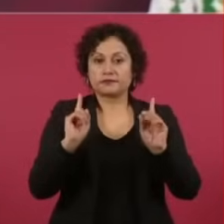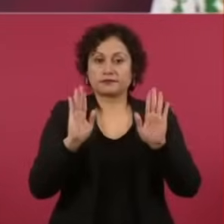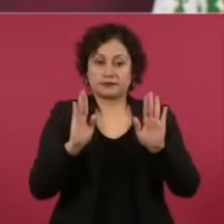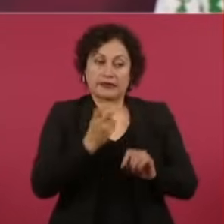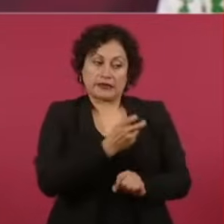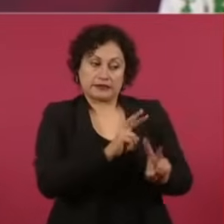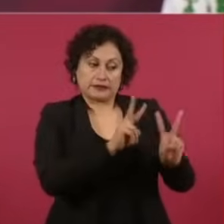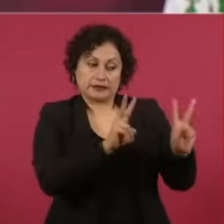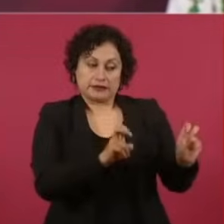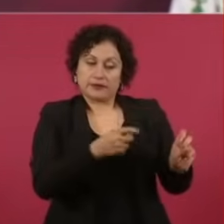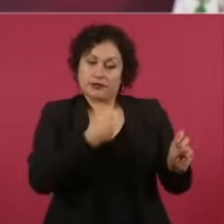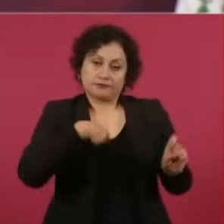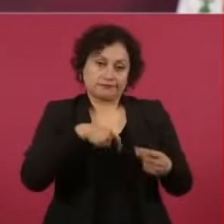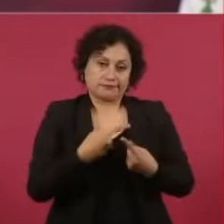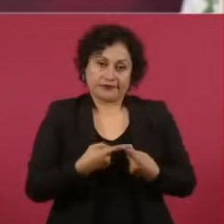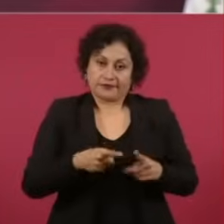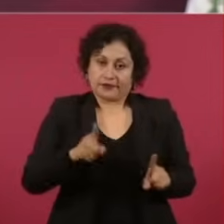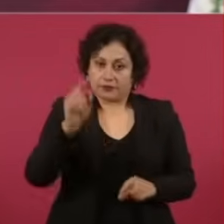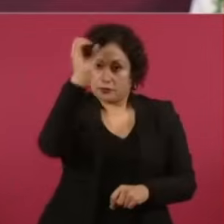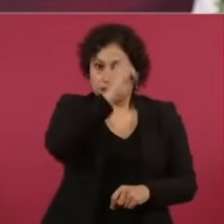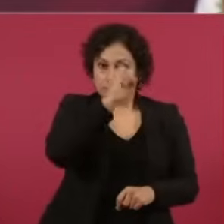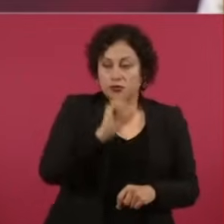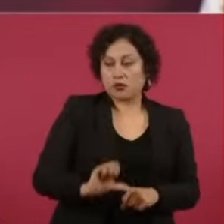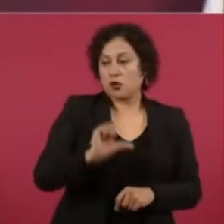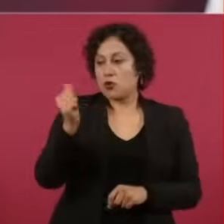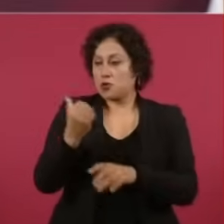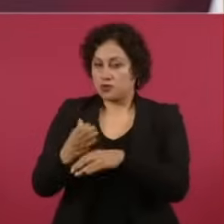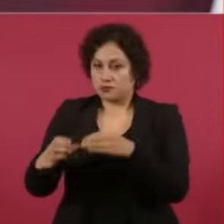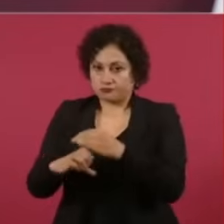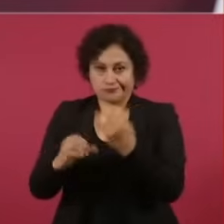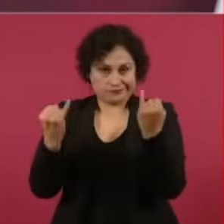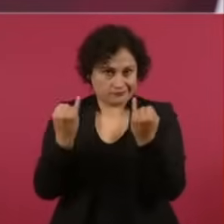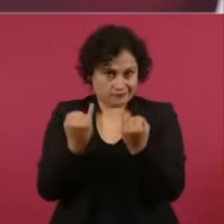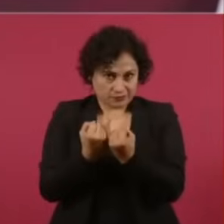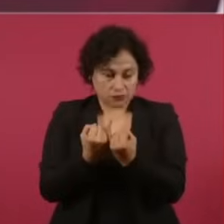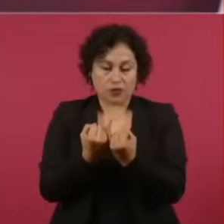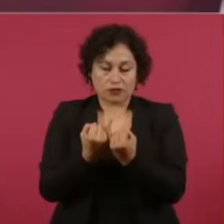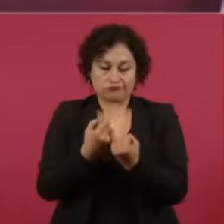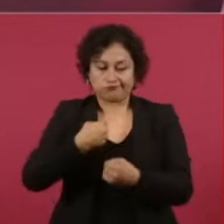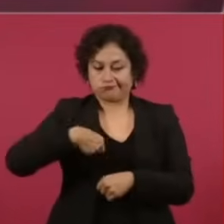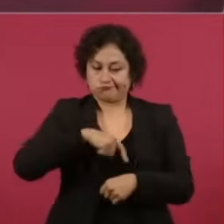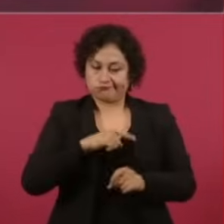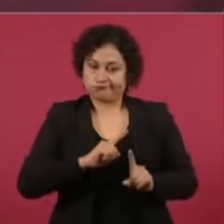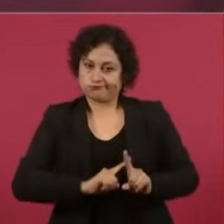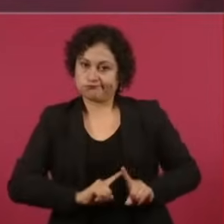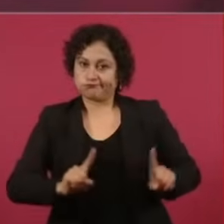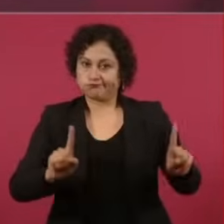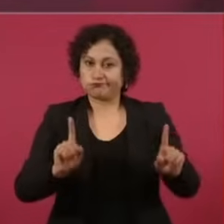otras acciones. Lo primero es que el gobierno se apriete el